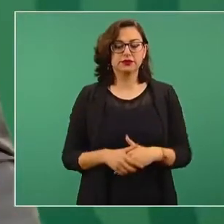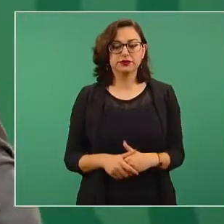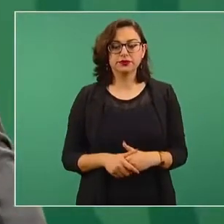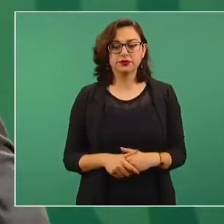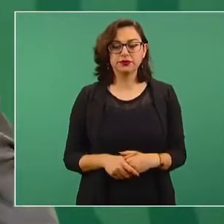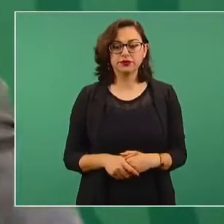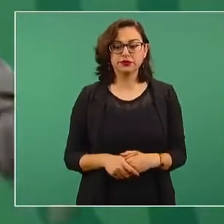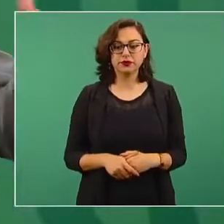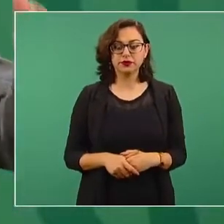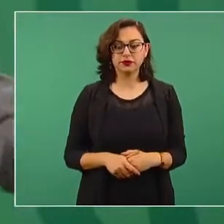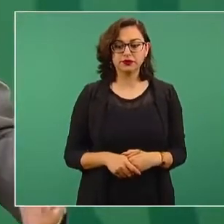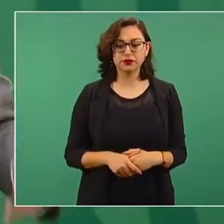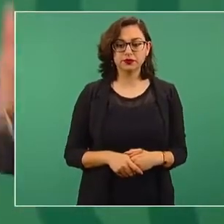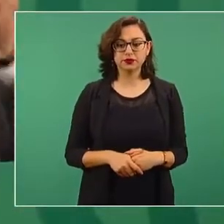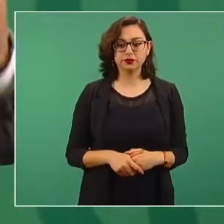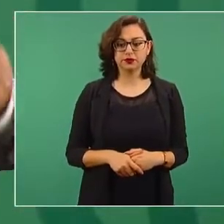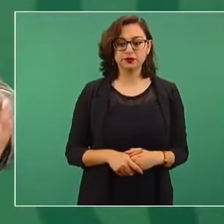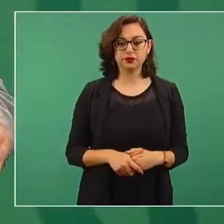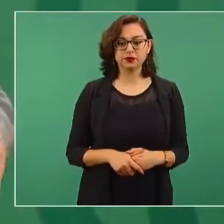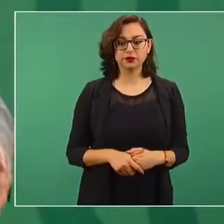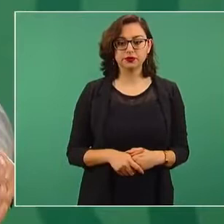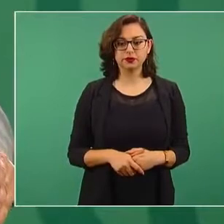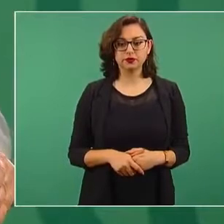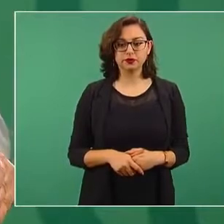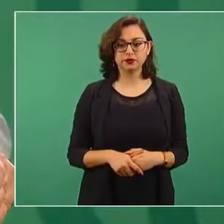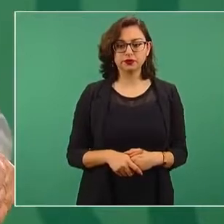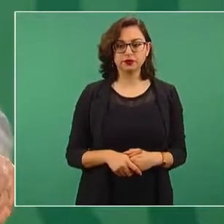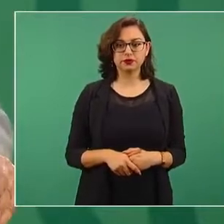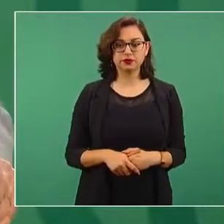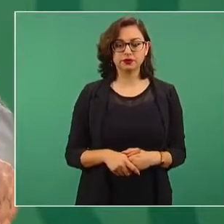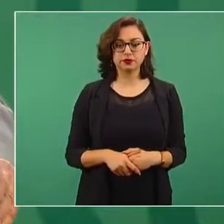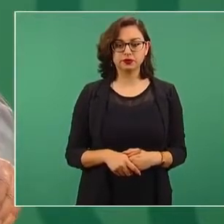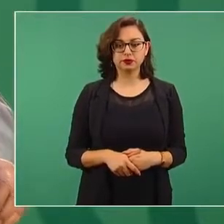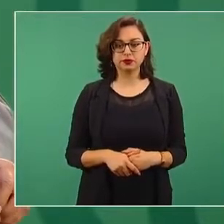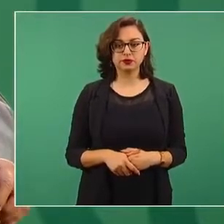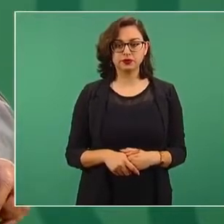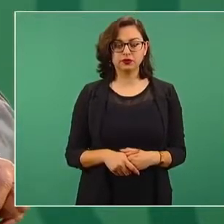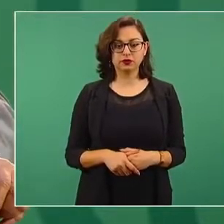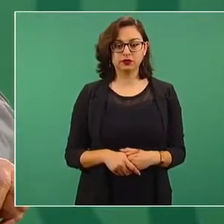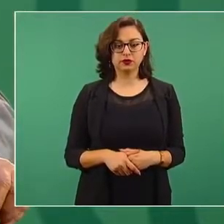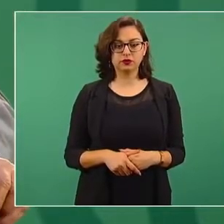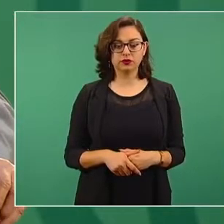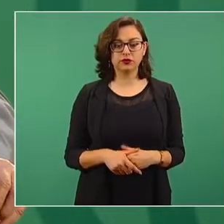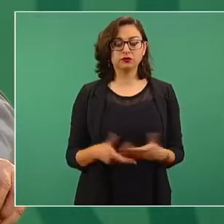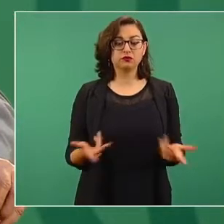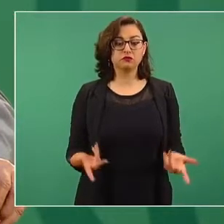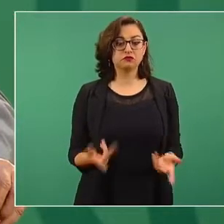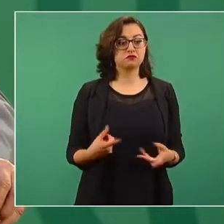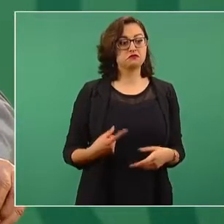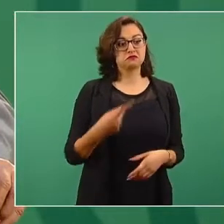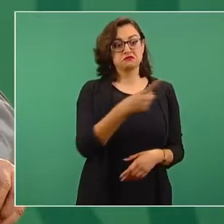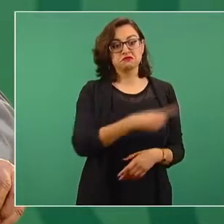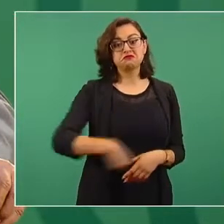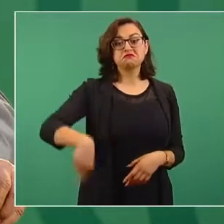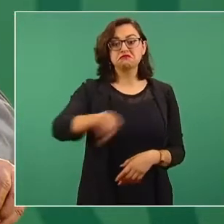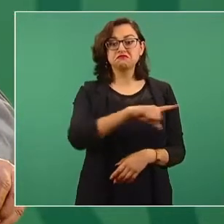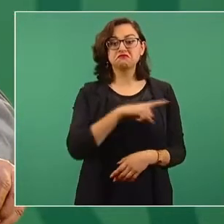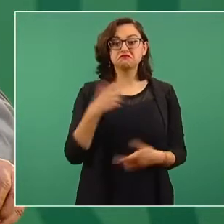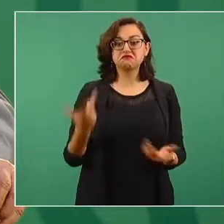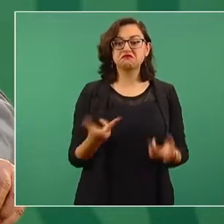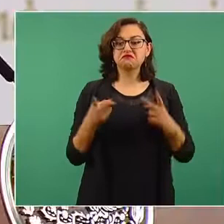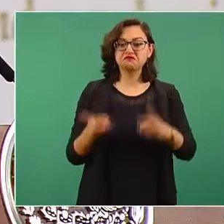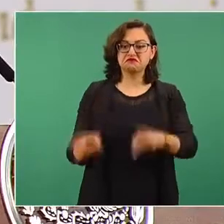se metieron a robar, a saquear